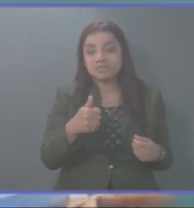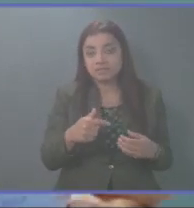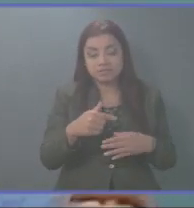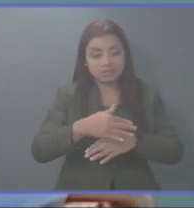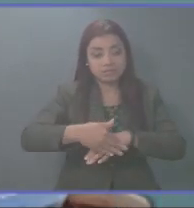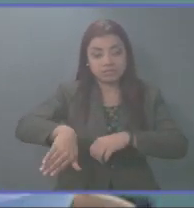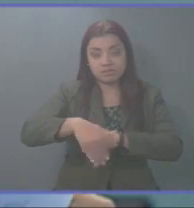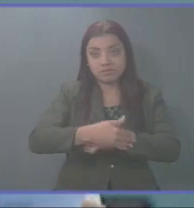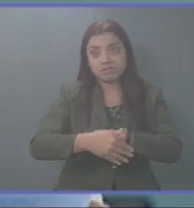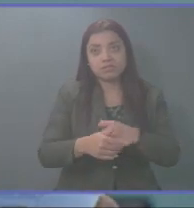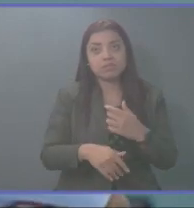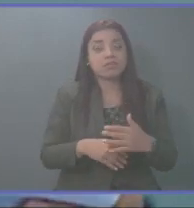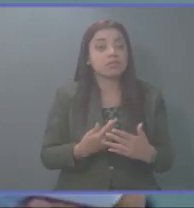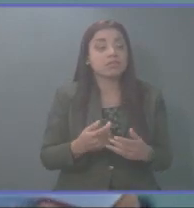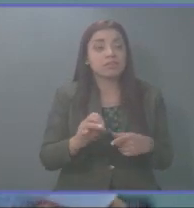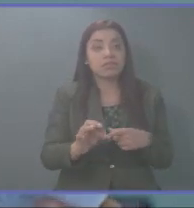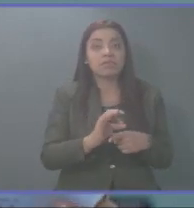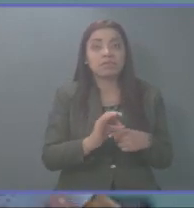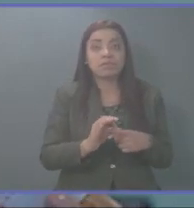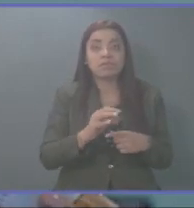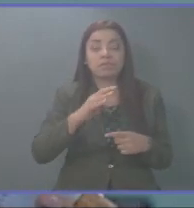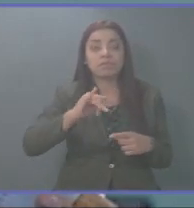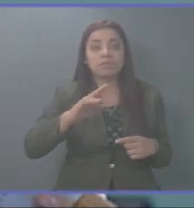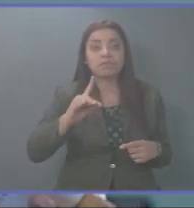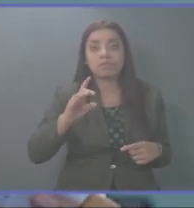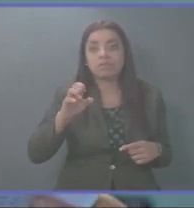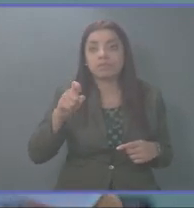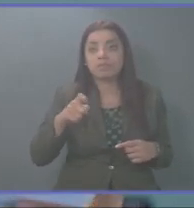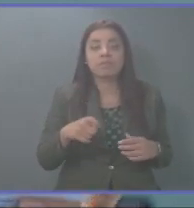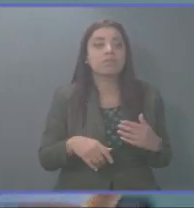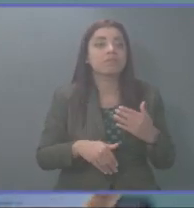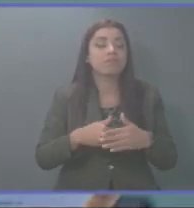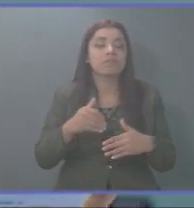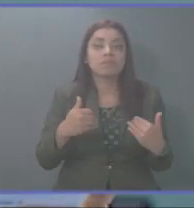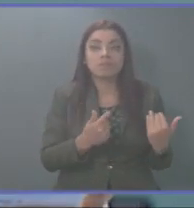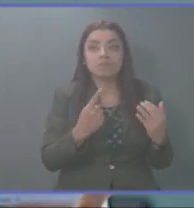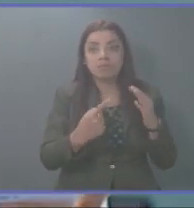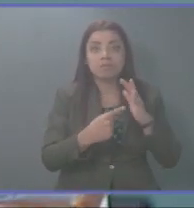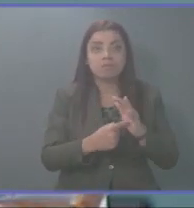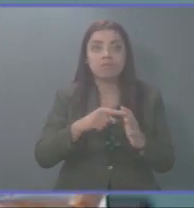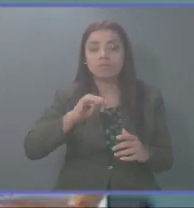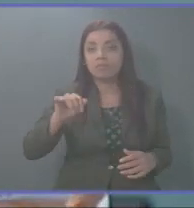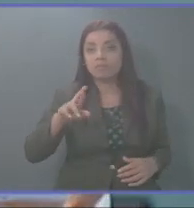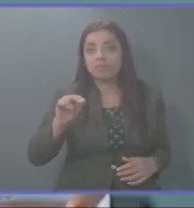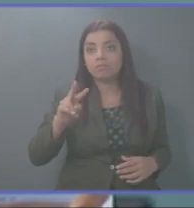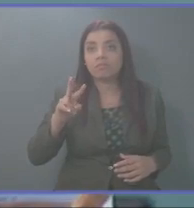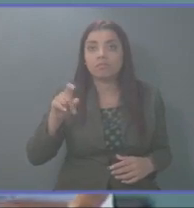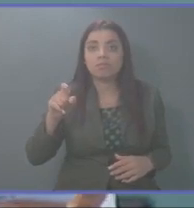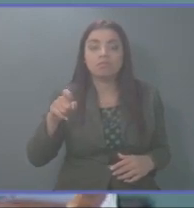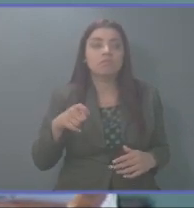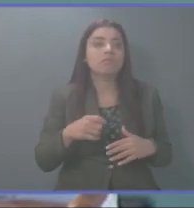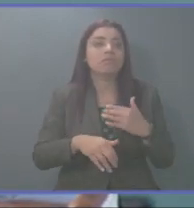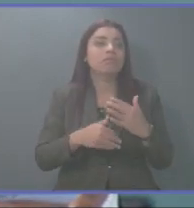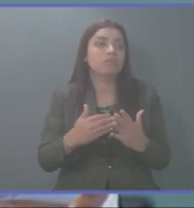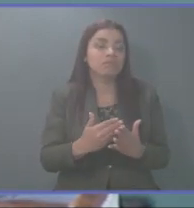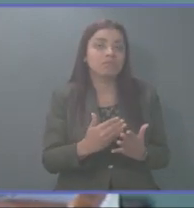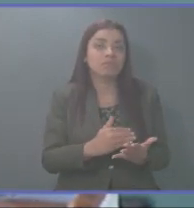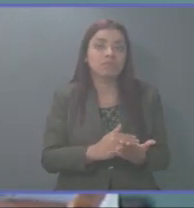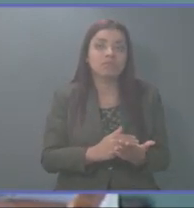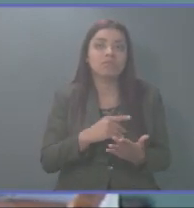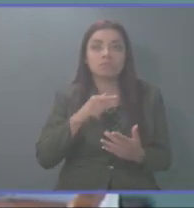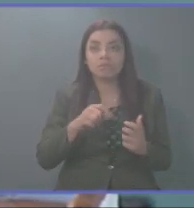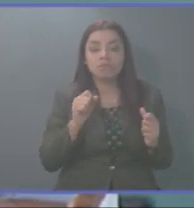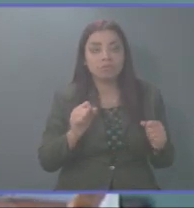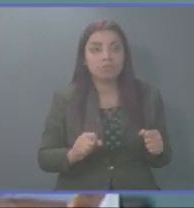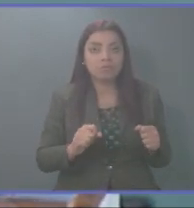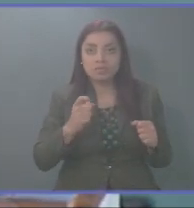tribunal designe para el funcionamiento de la JEBEX, con indicación de la respectiva JRBEX y los datos del remitente. Este sobre